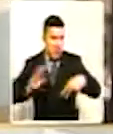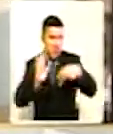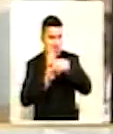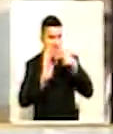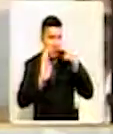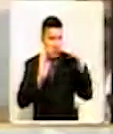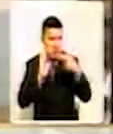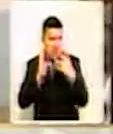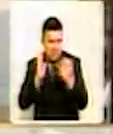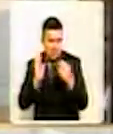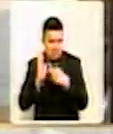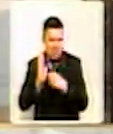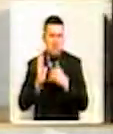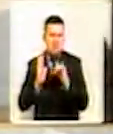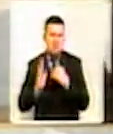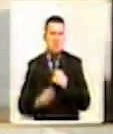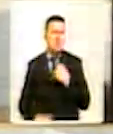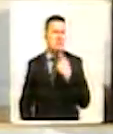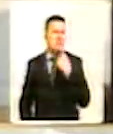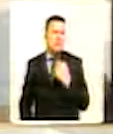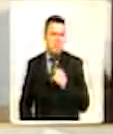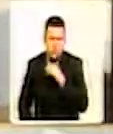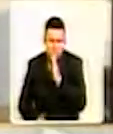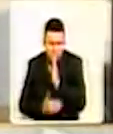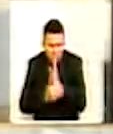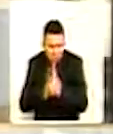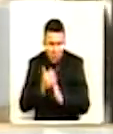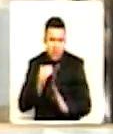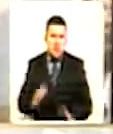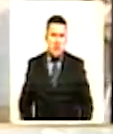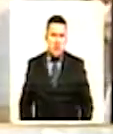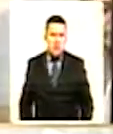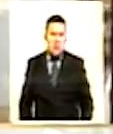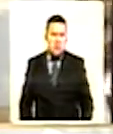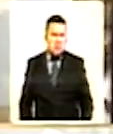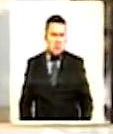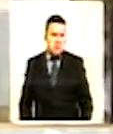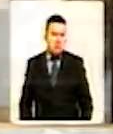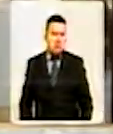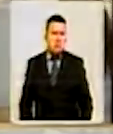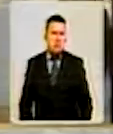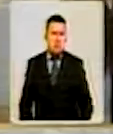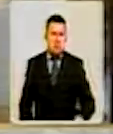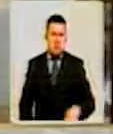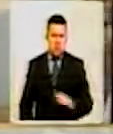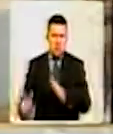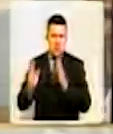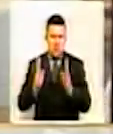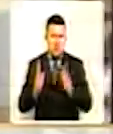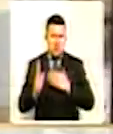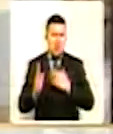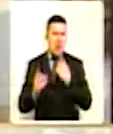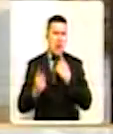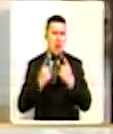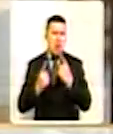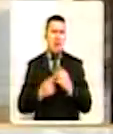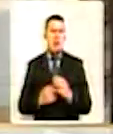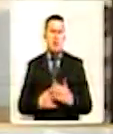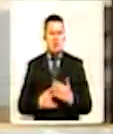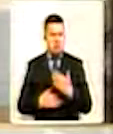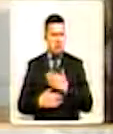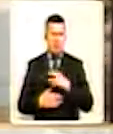conocer, y simplemente les digo con máxima humildad, para concluir este primer acápite de mi